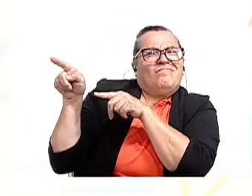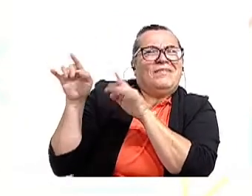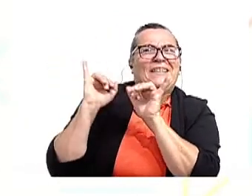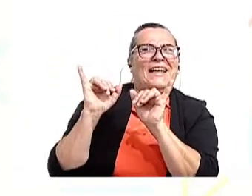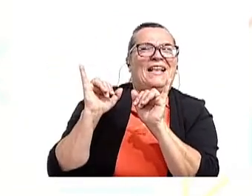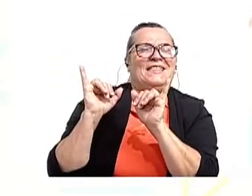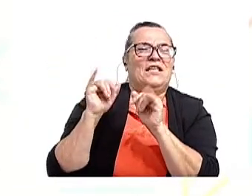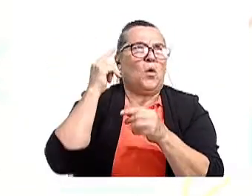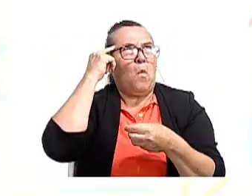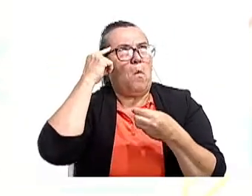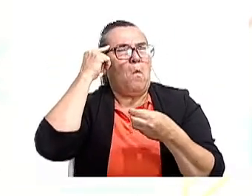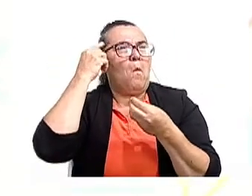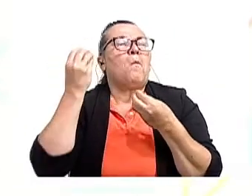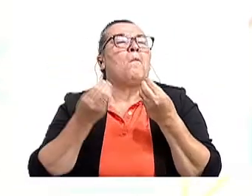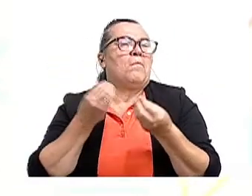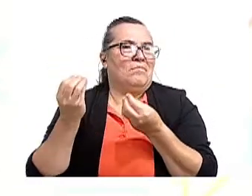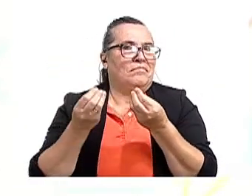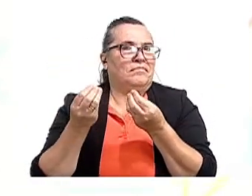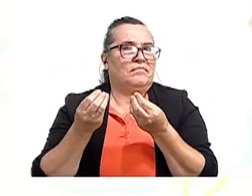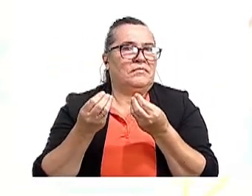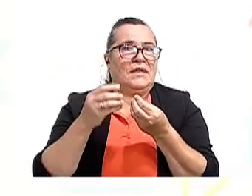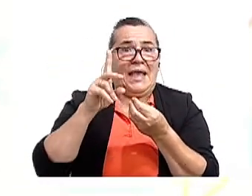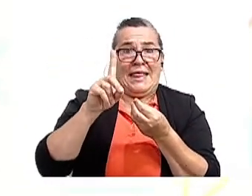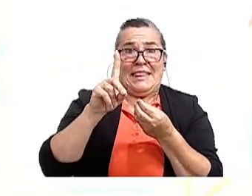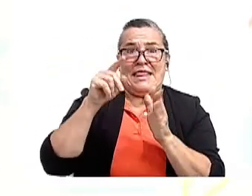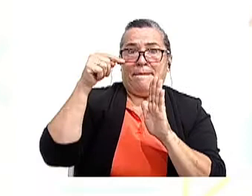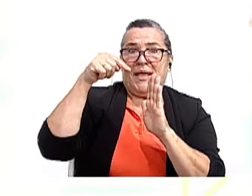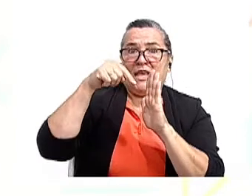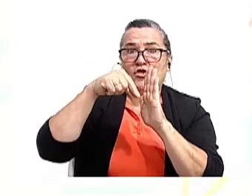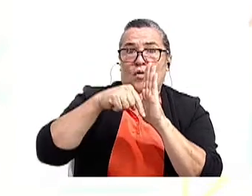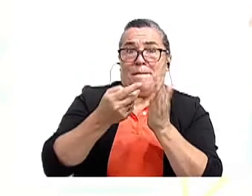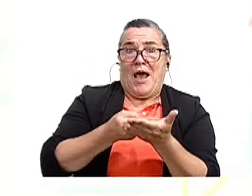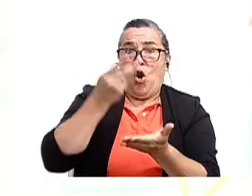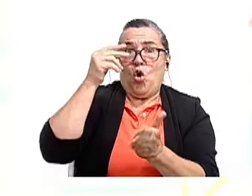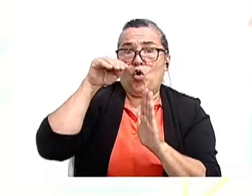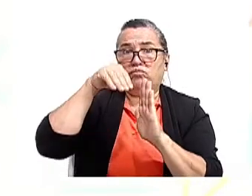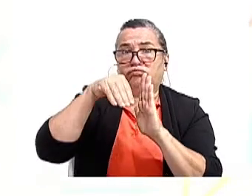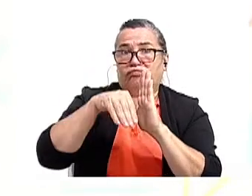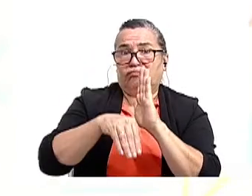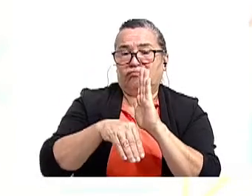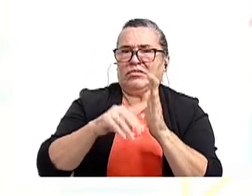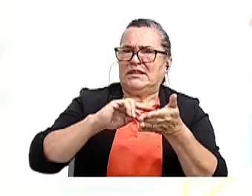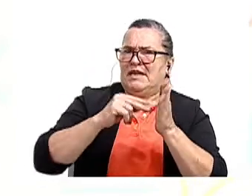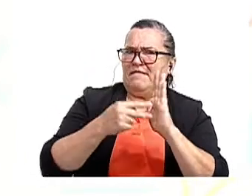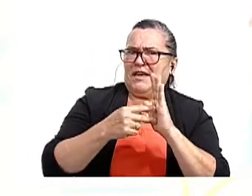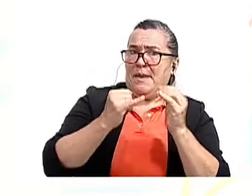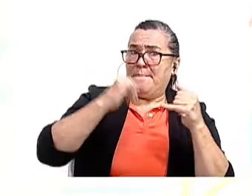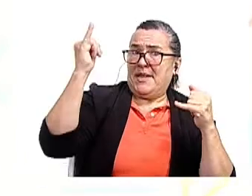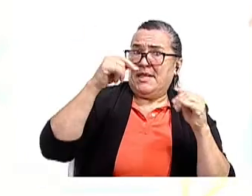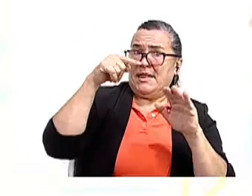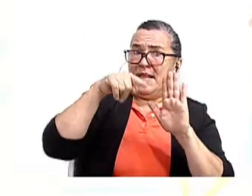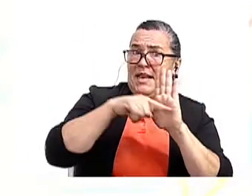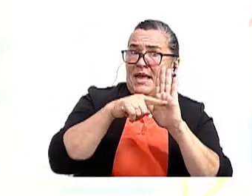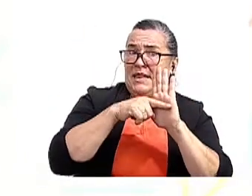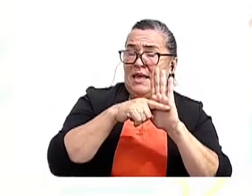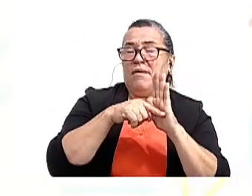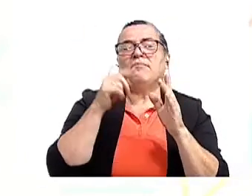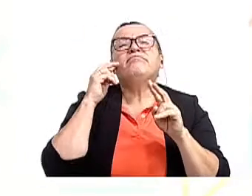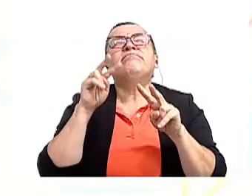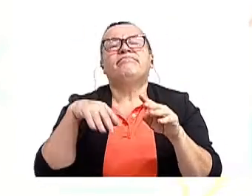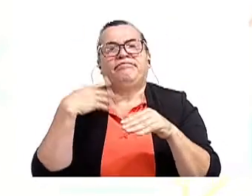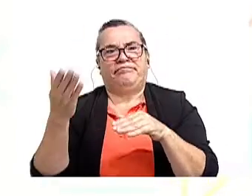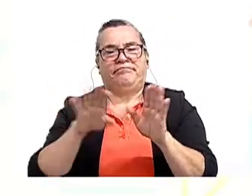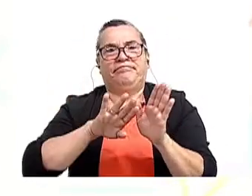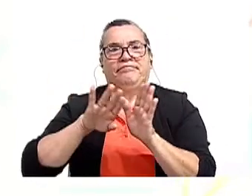una conjetura nada más. Se está depreciando el valor, la pendiente debería ser negativa. Vamos a ver si se cumple esto más adelante. Ahora